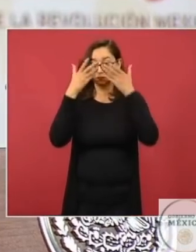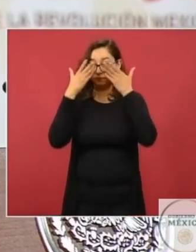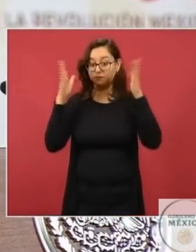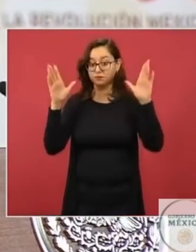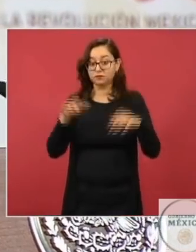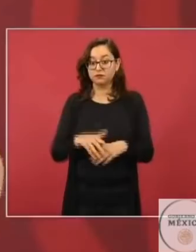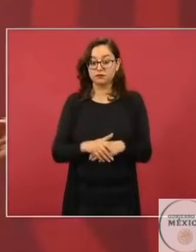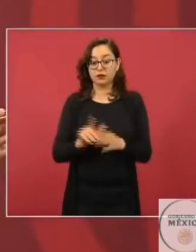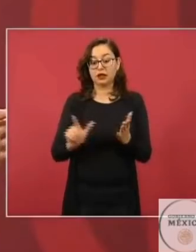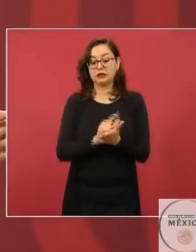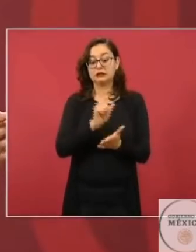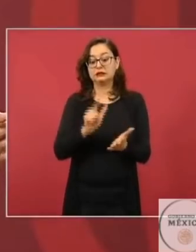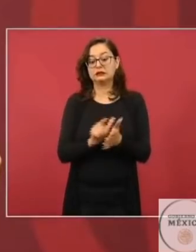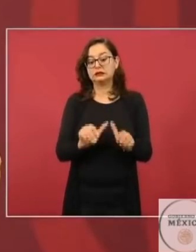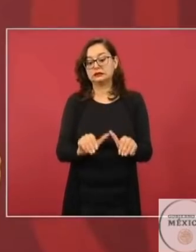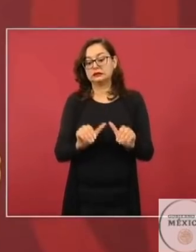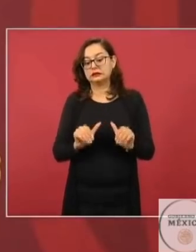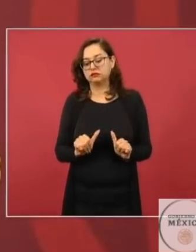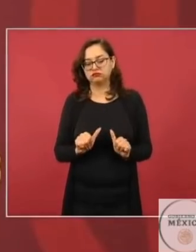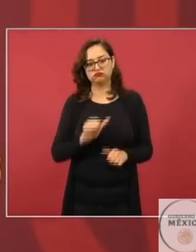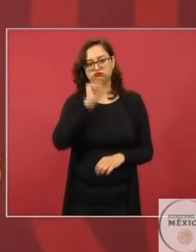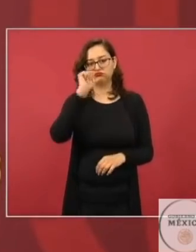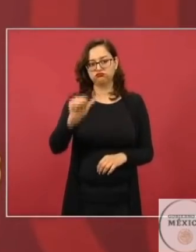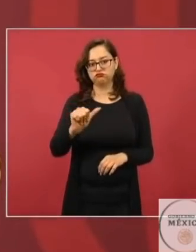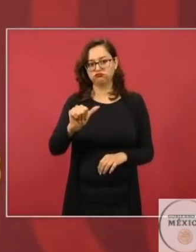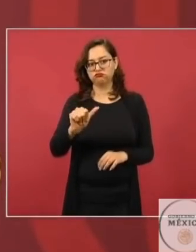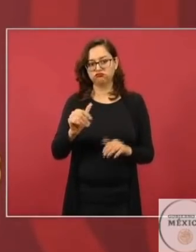por encima de la ley nadie.